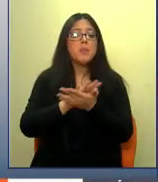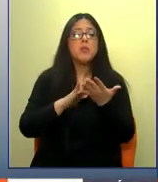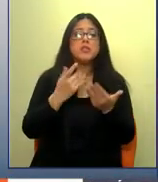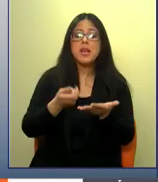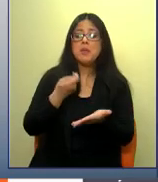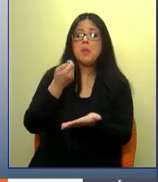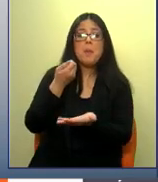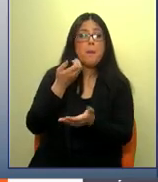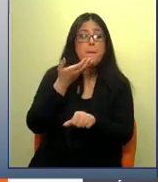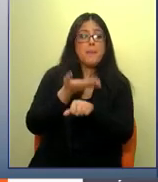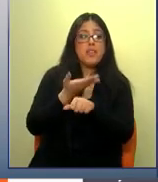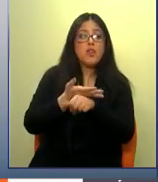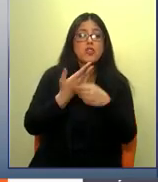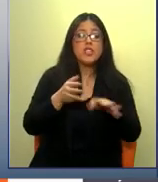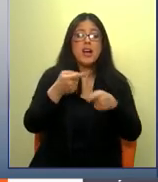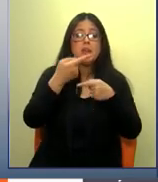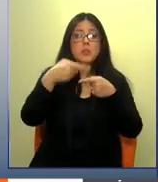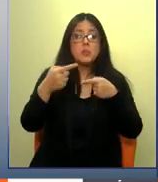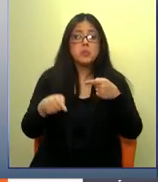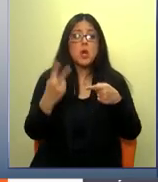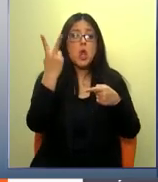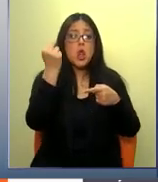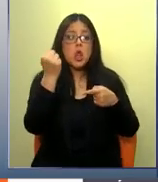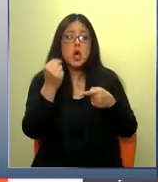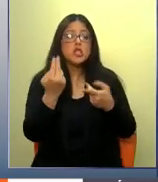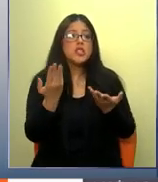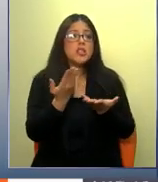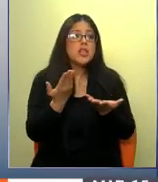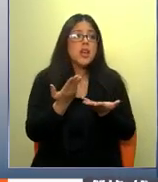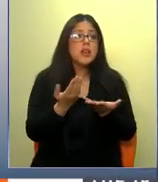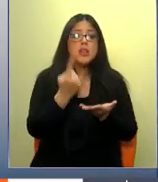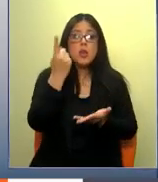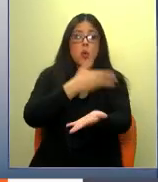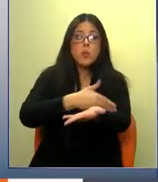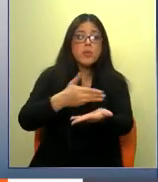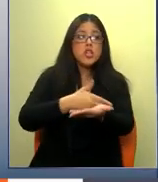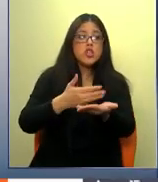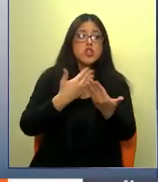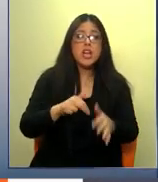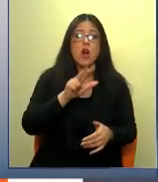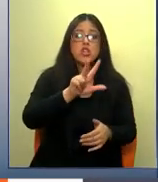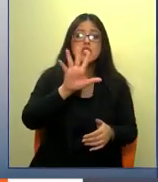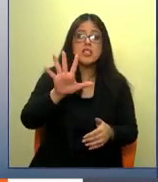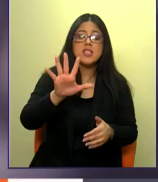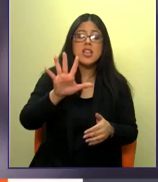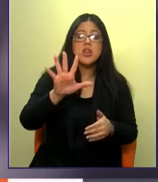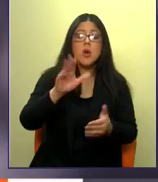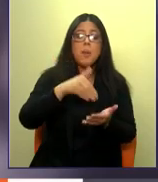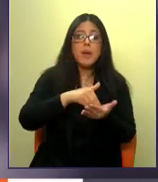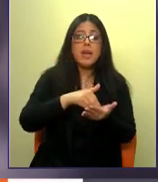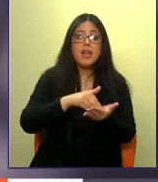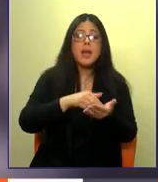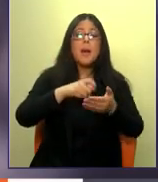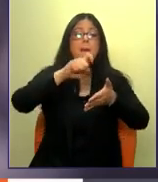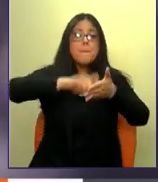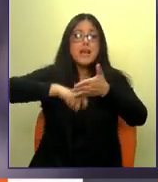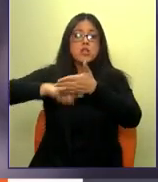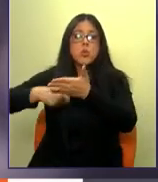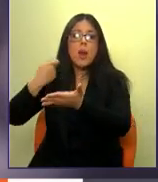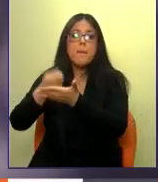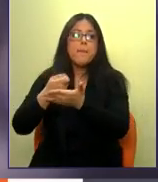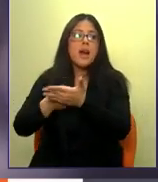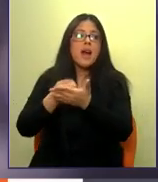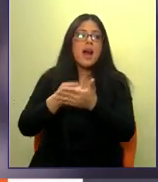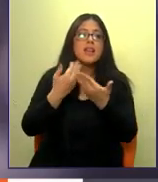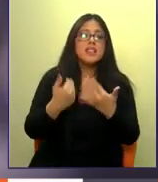consumo de 1 millón de pesos a 12 cuotas con un valor de 85 mil pesos mensual y su fecha de vencimiento era el 9 de junio, recién 20